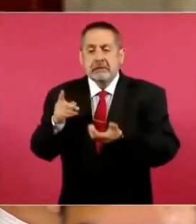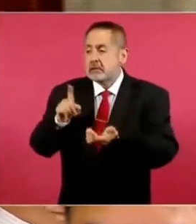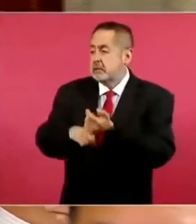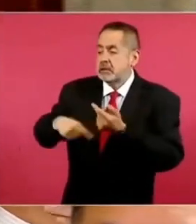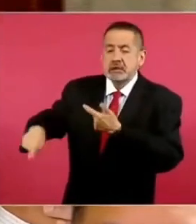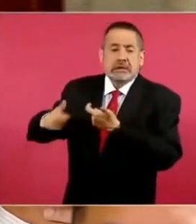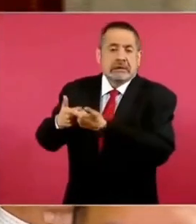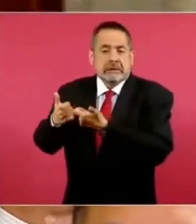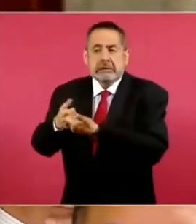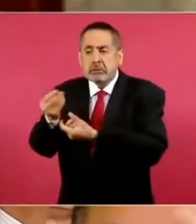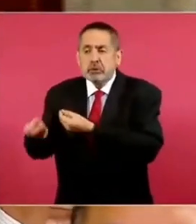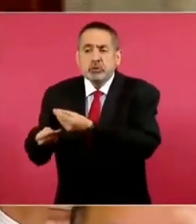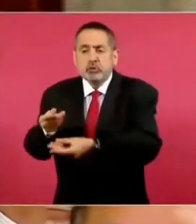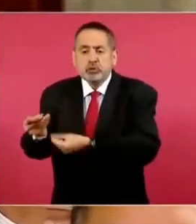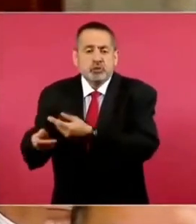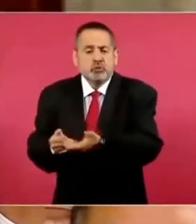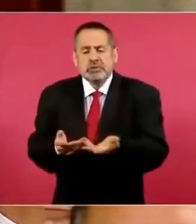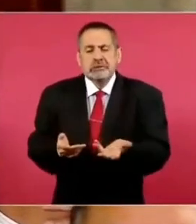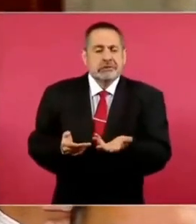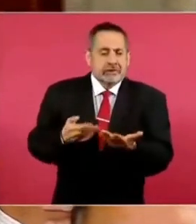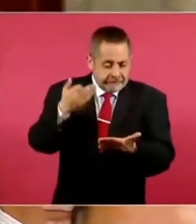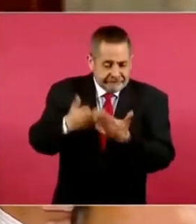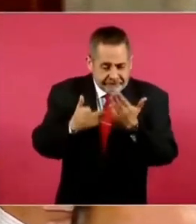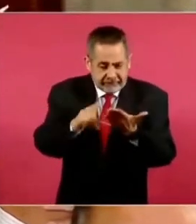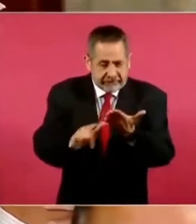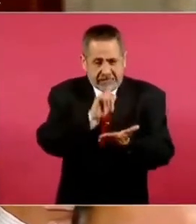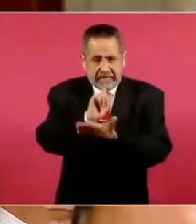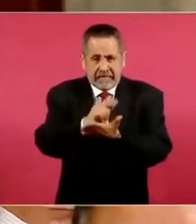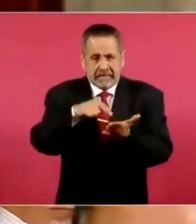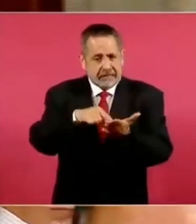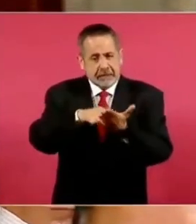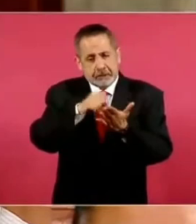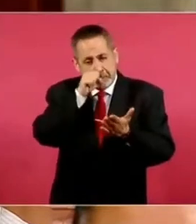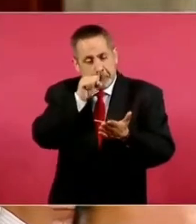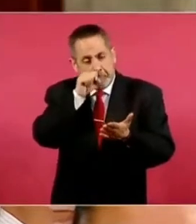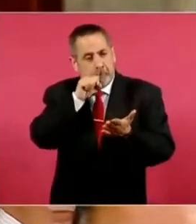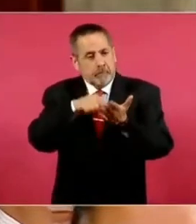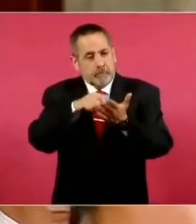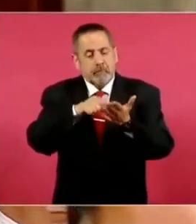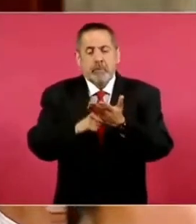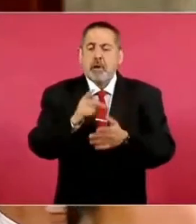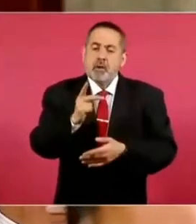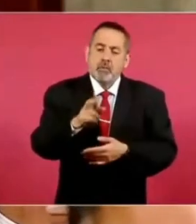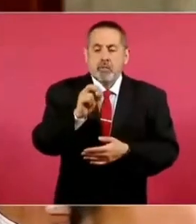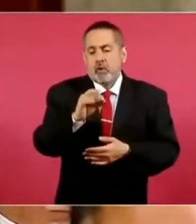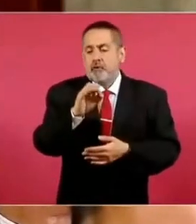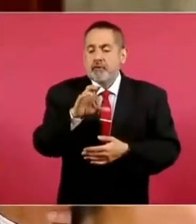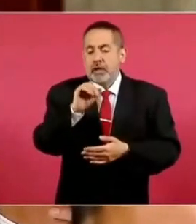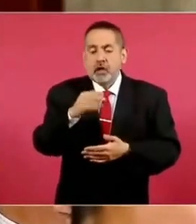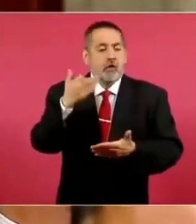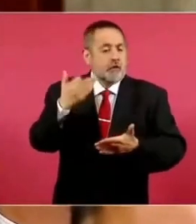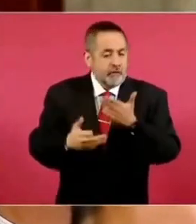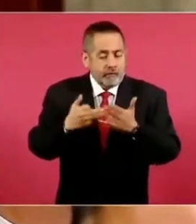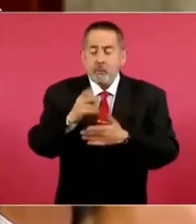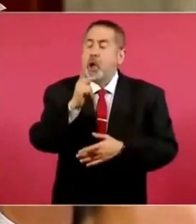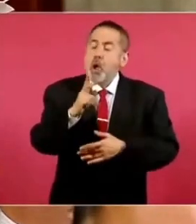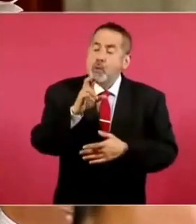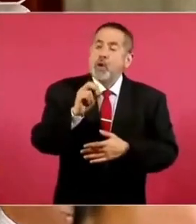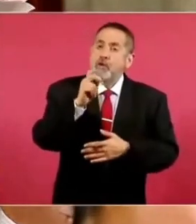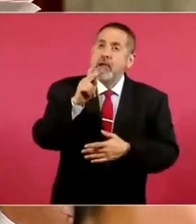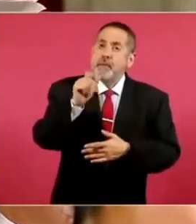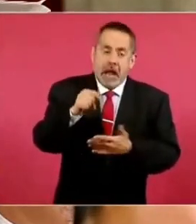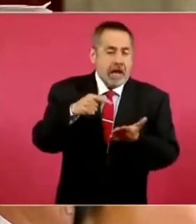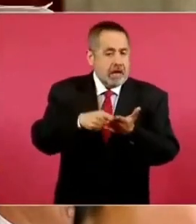de las lagunas que derivan de las leyes que rigen a la procuraduría Federal de protección al ambiente profepa